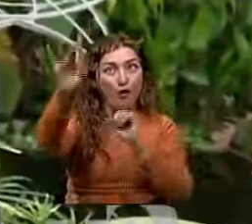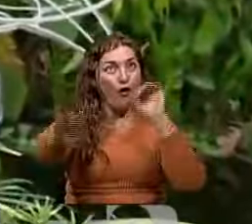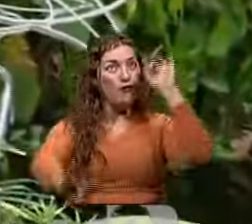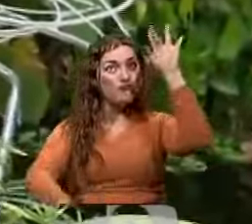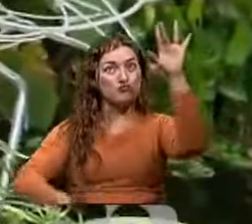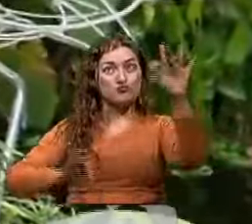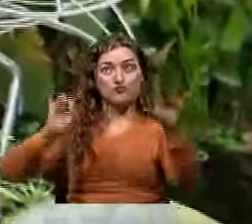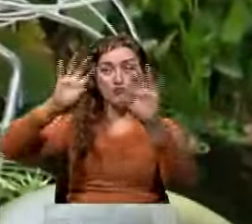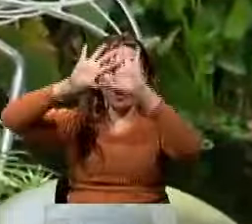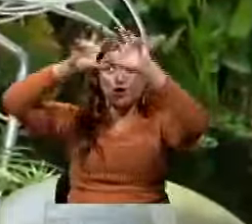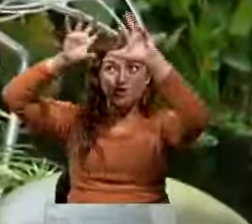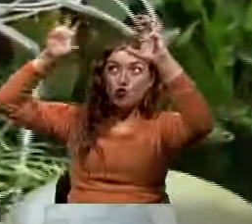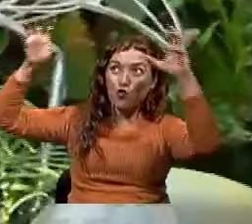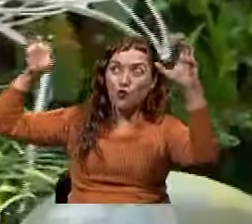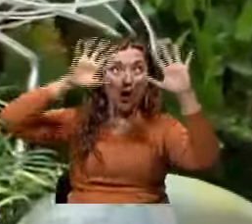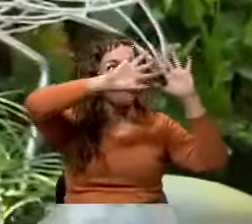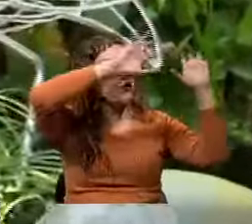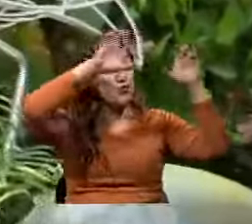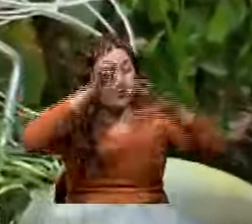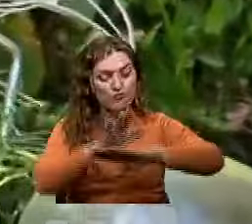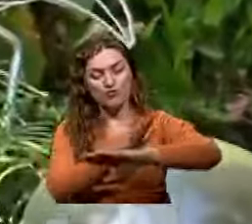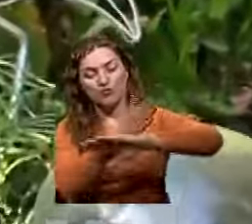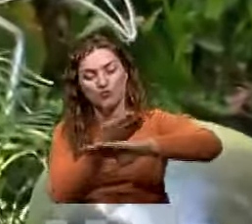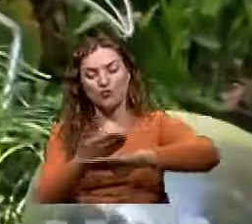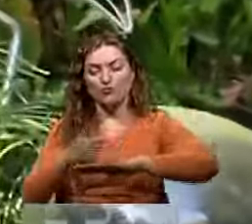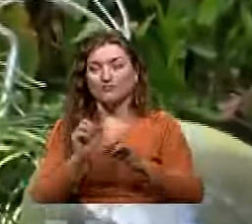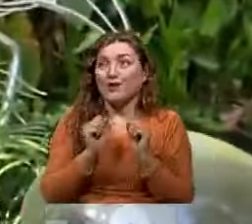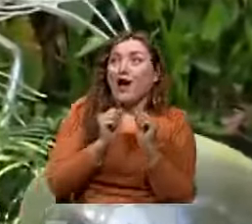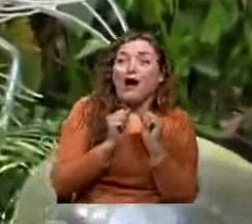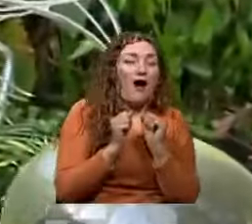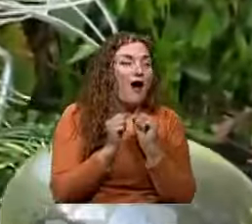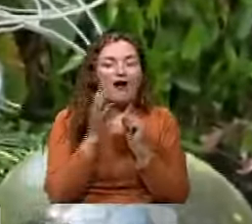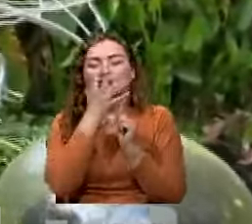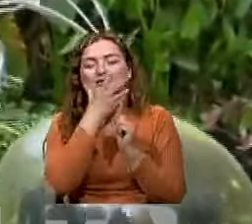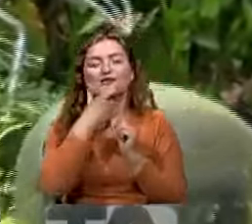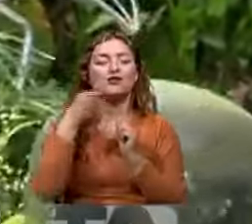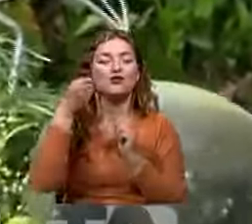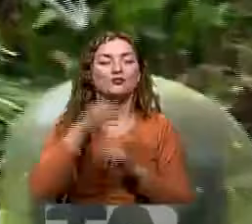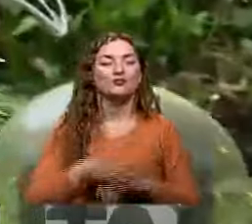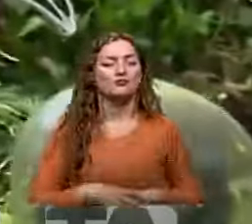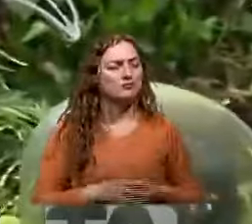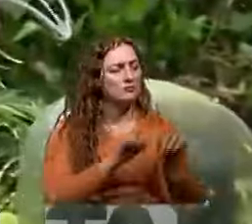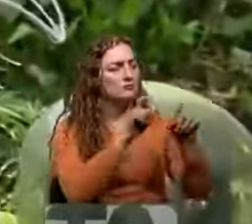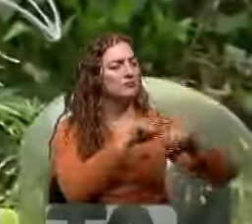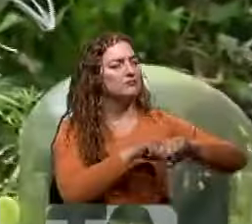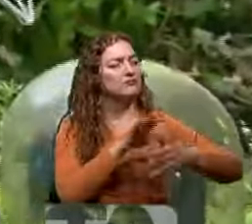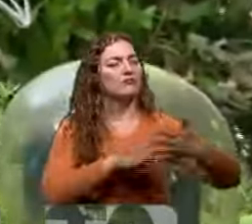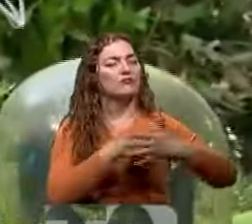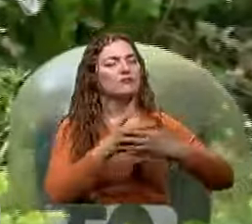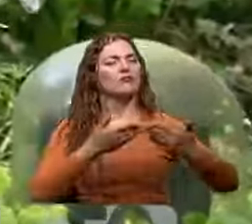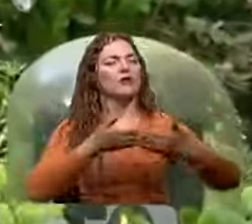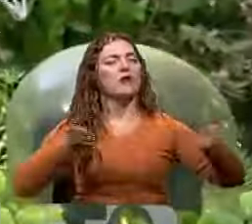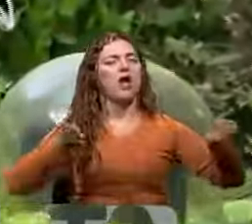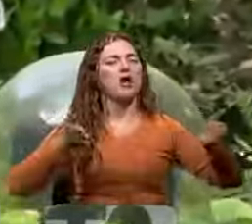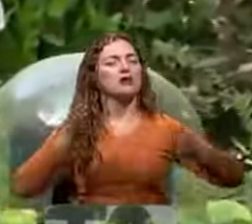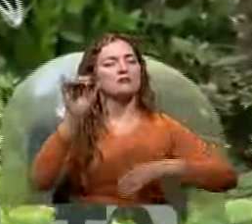las nubes, el tema de las luces, la música. Te envuelves en un mundo fantástico. Quiero preguntarle, Carolina, ¿a qué hora se abren las puertas este